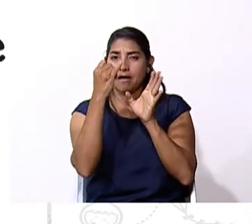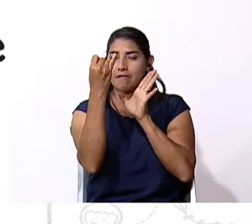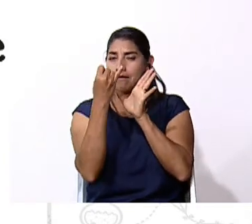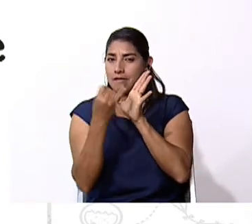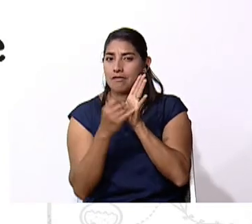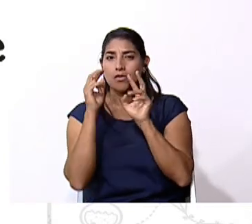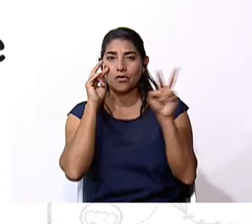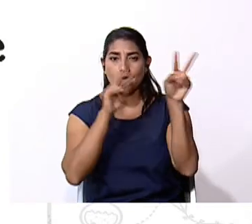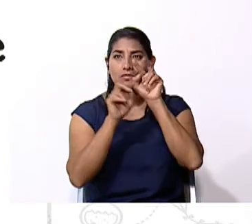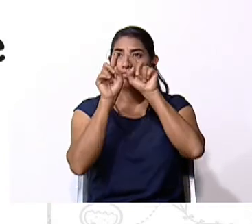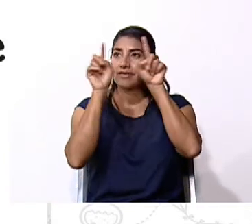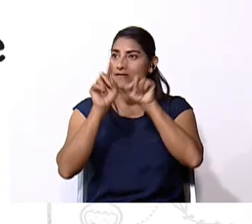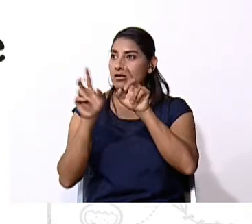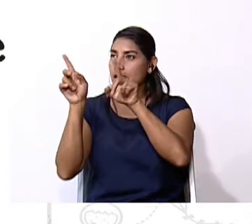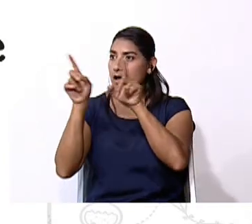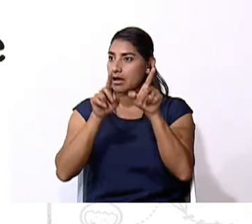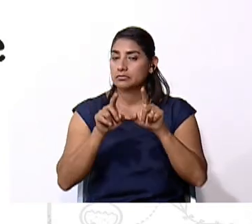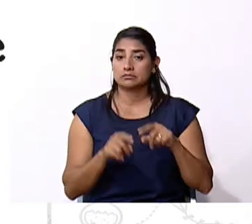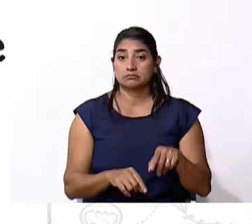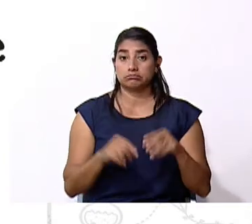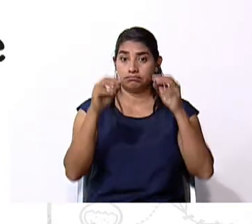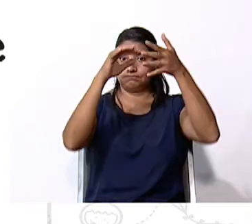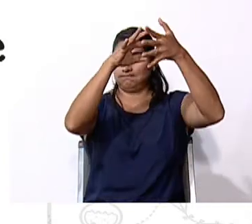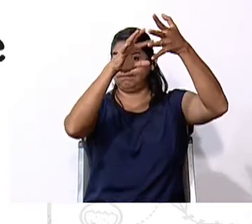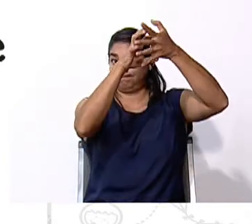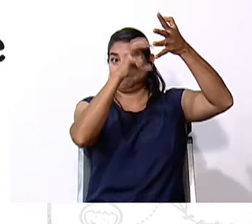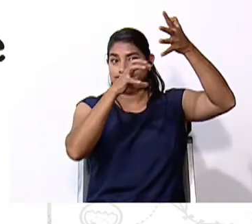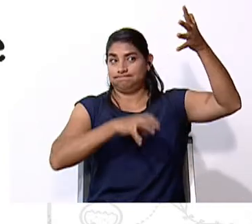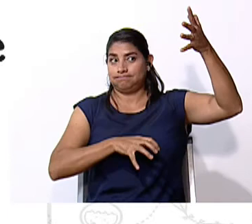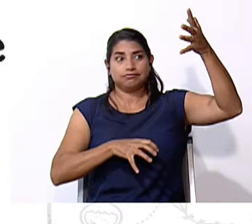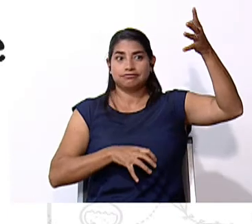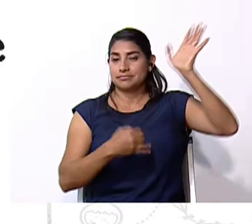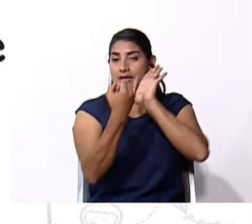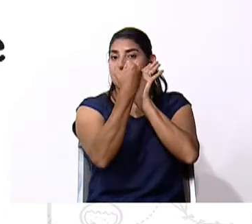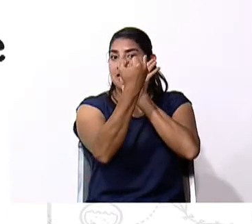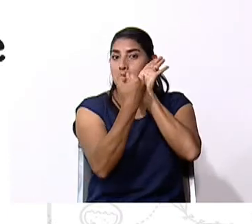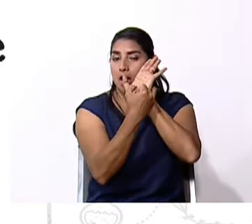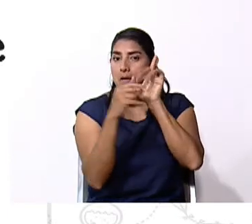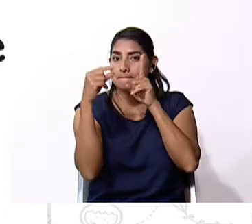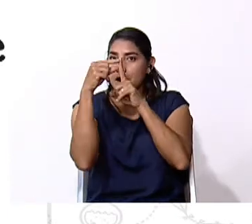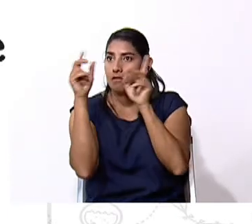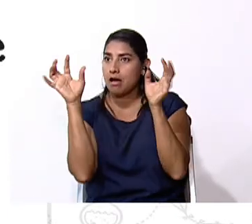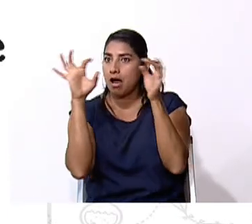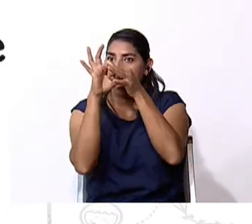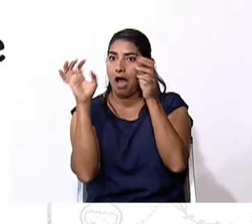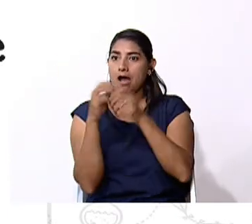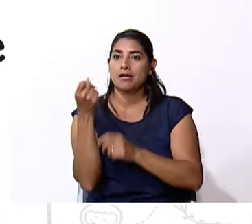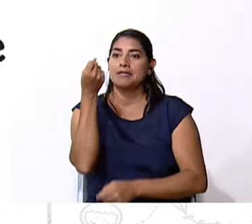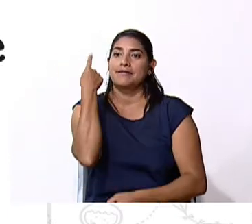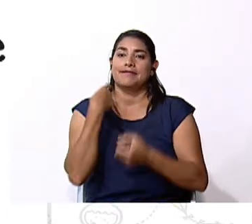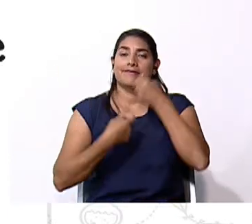o que tengo. Yo no tengo un texto amplio, sino que tengo imágenes, y la imagen por sí sola